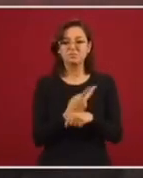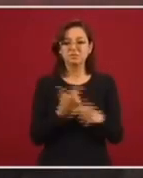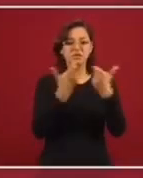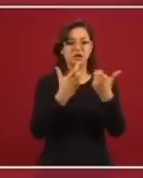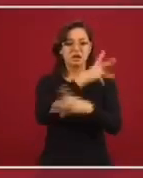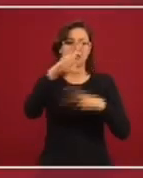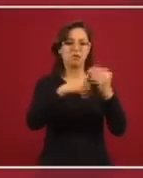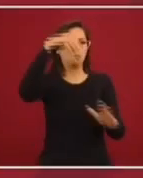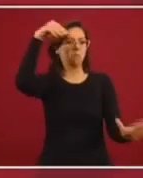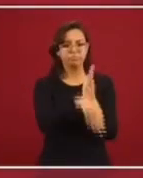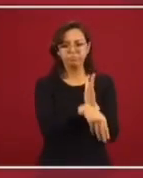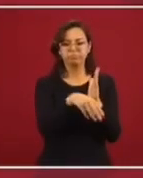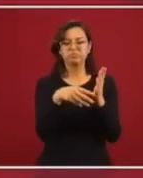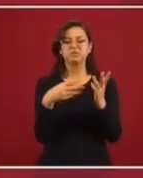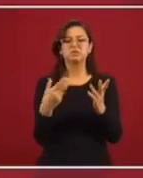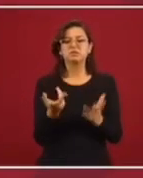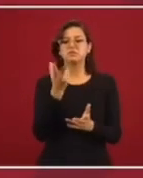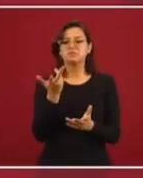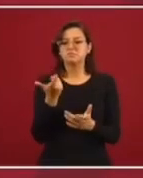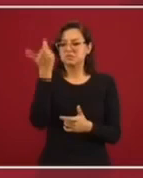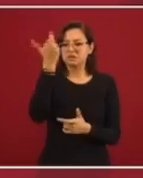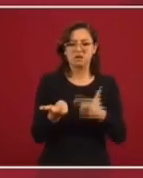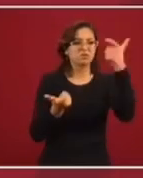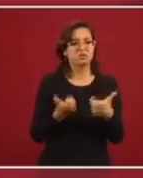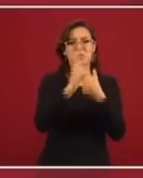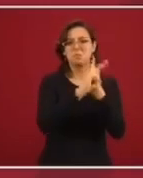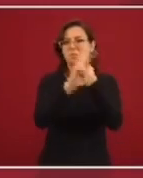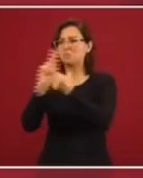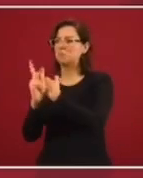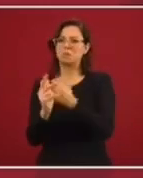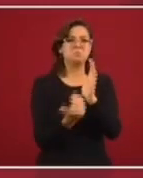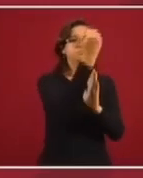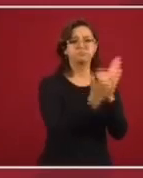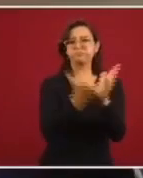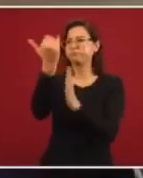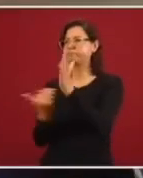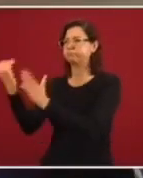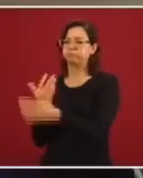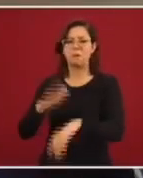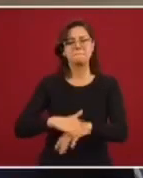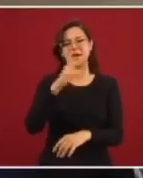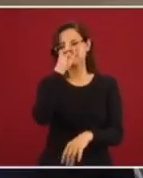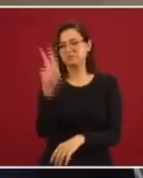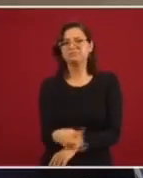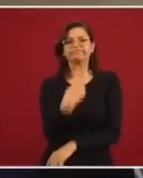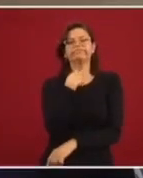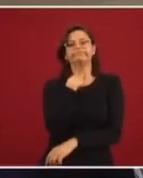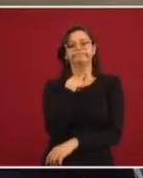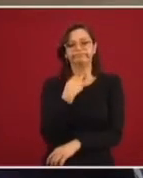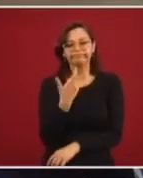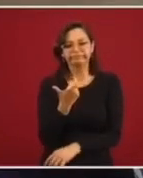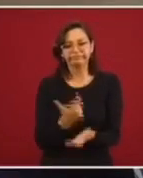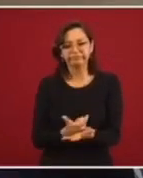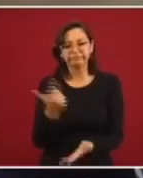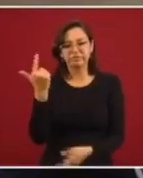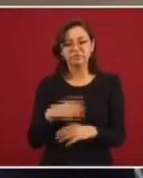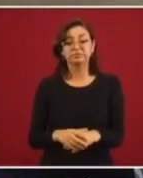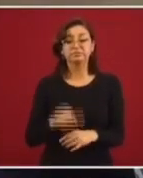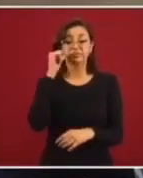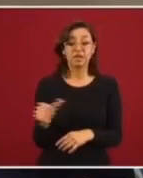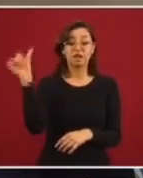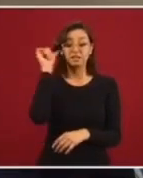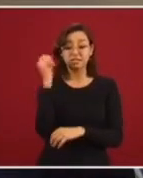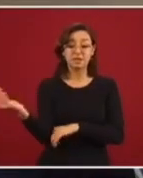bolsas y se depreciaron las monedas y se agravó la crisis económica y financiera. Entonces, ayer, toda la tarde, todo el